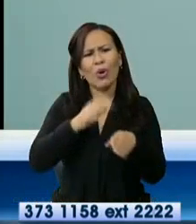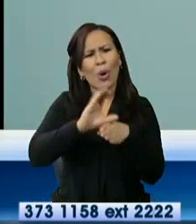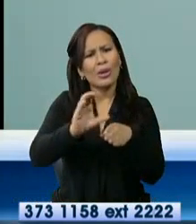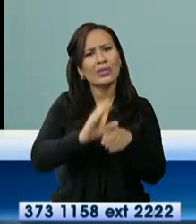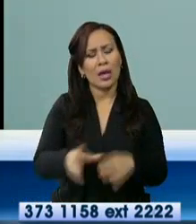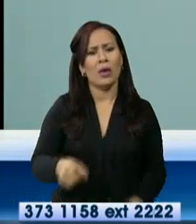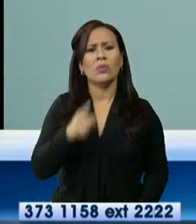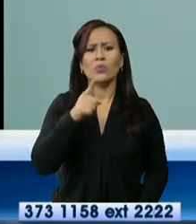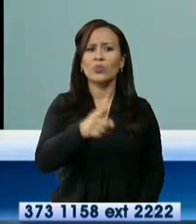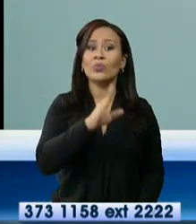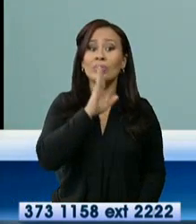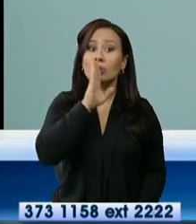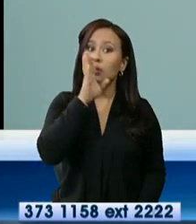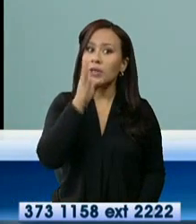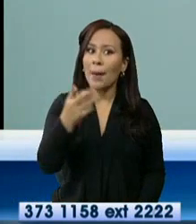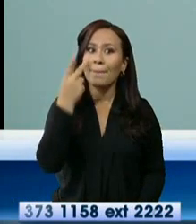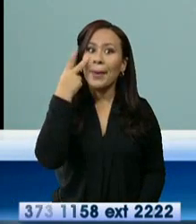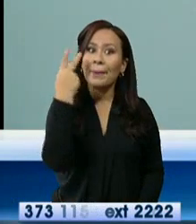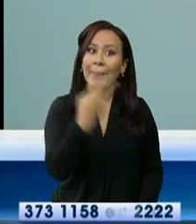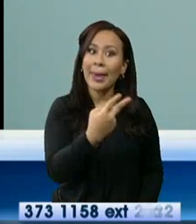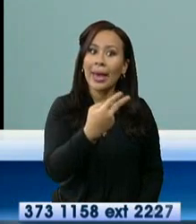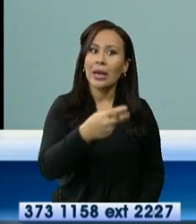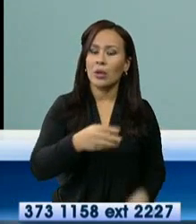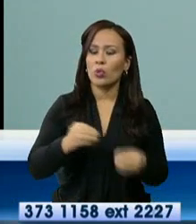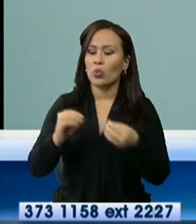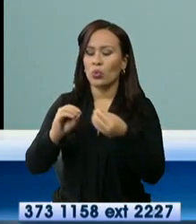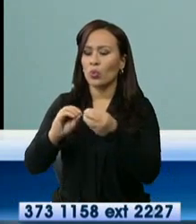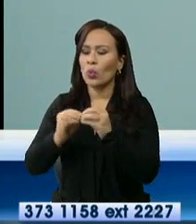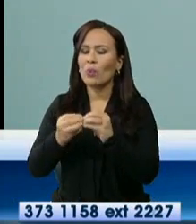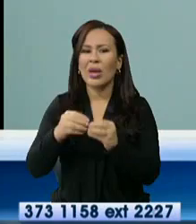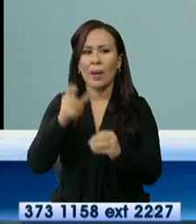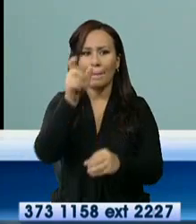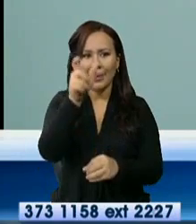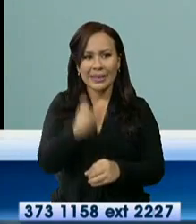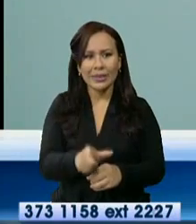Pues tenemos que verificar que esta persona existe, si tiene un local,